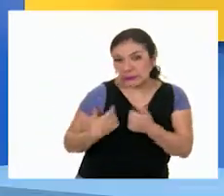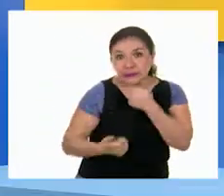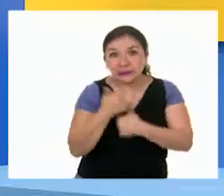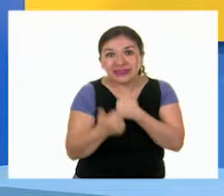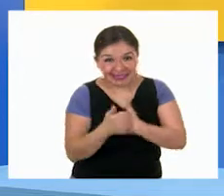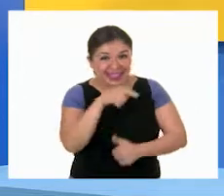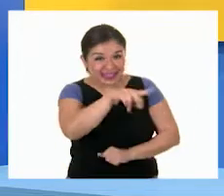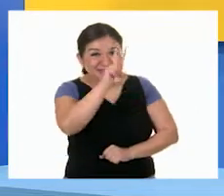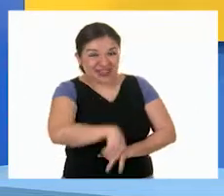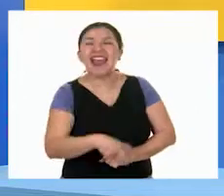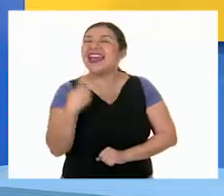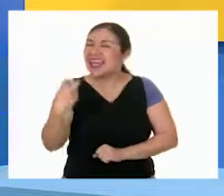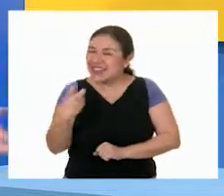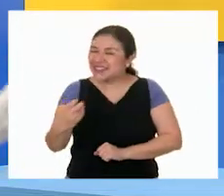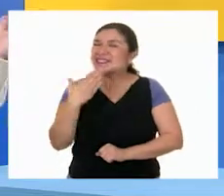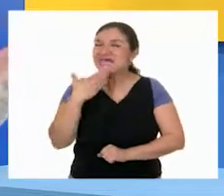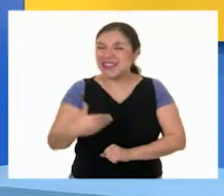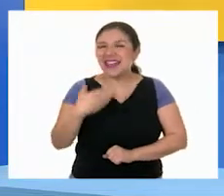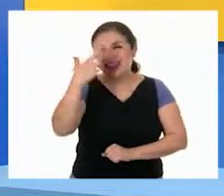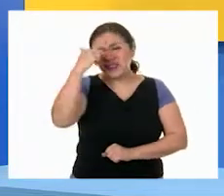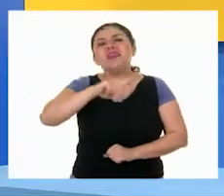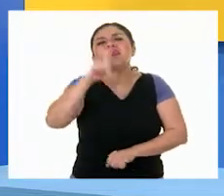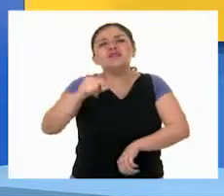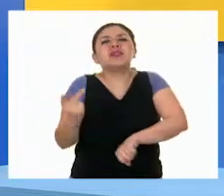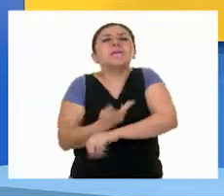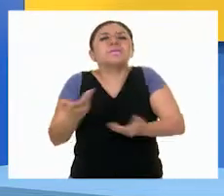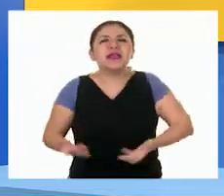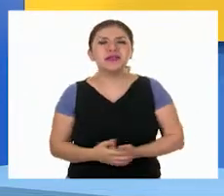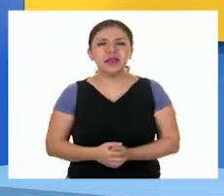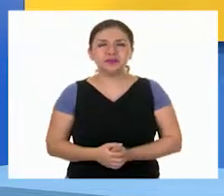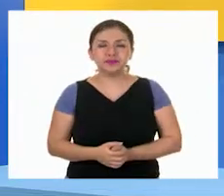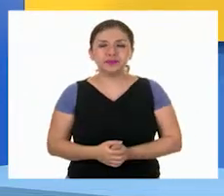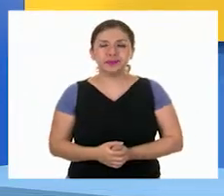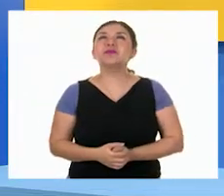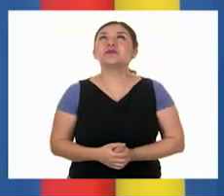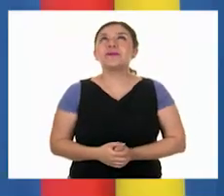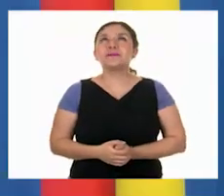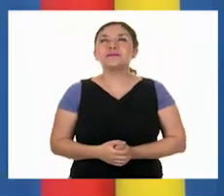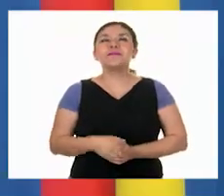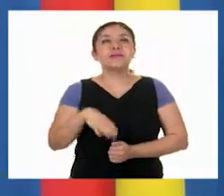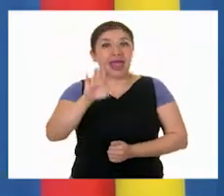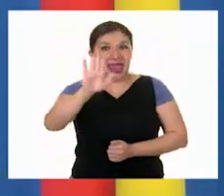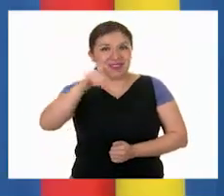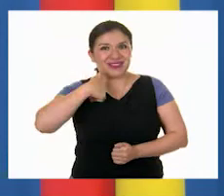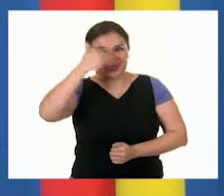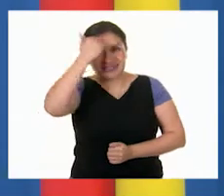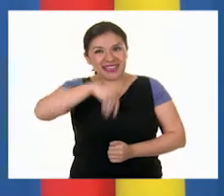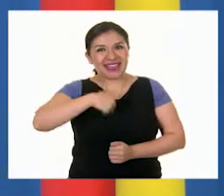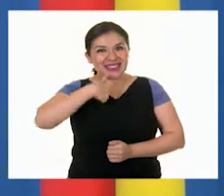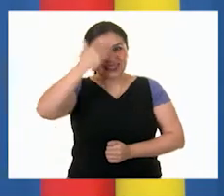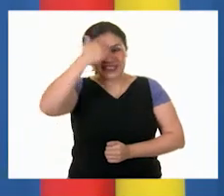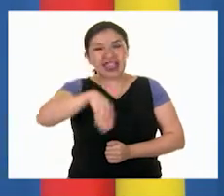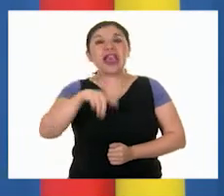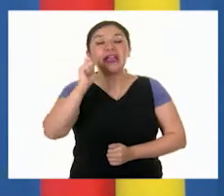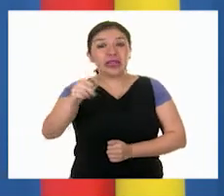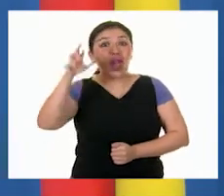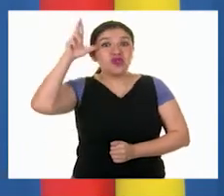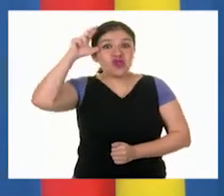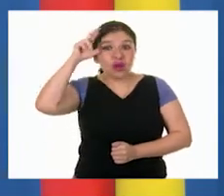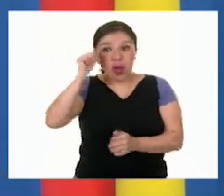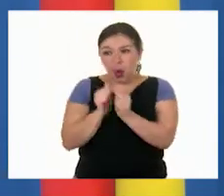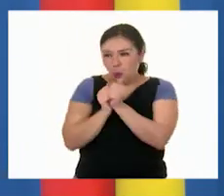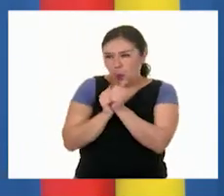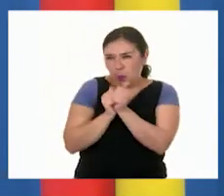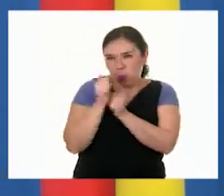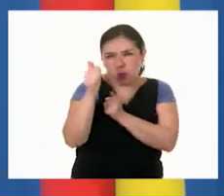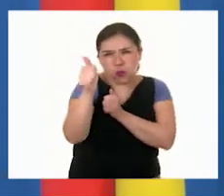Ajá, Raulito, muy bien. ¿Y qué más nos puedes decir de esa fábula? Ay, yo sé. Pues la liebre se